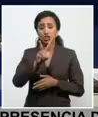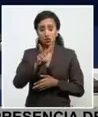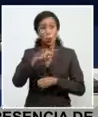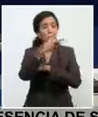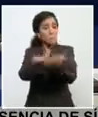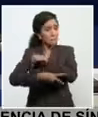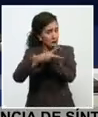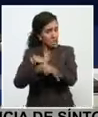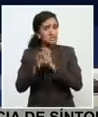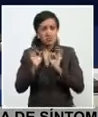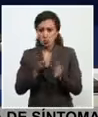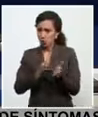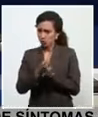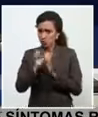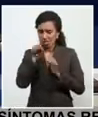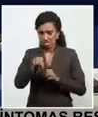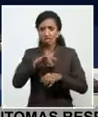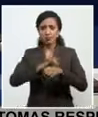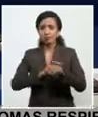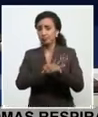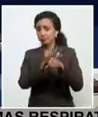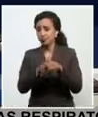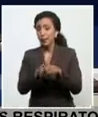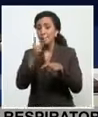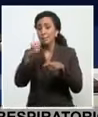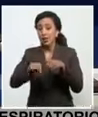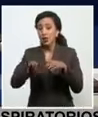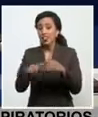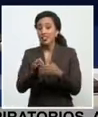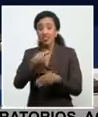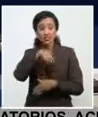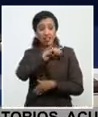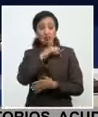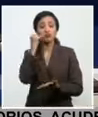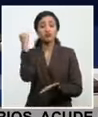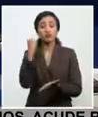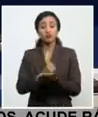presencia del COVID-19, pero en el día de ayer se confirmaron